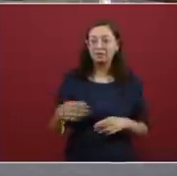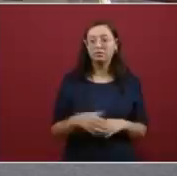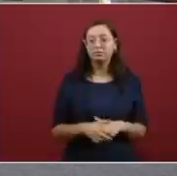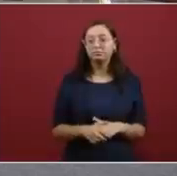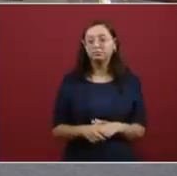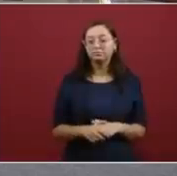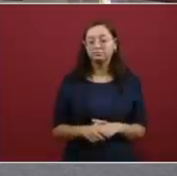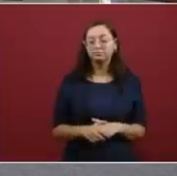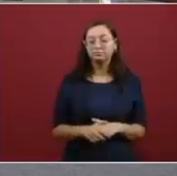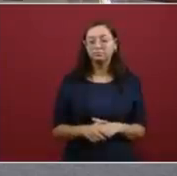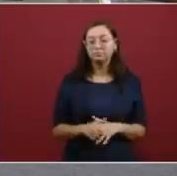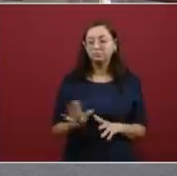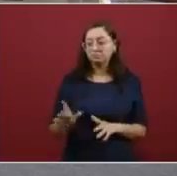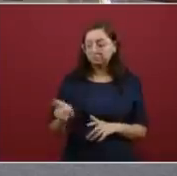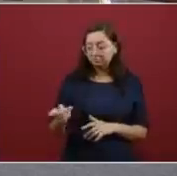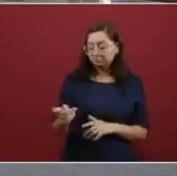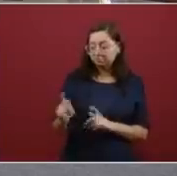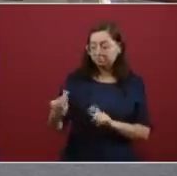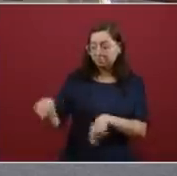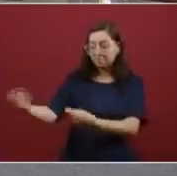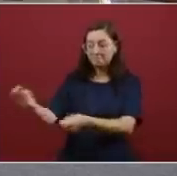no habían sido concesionadas,